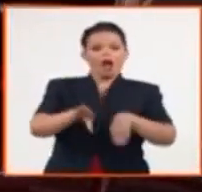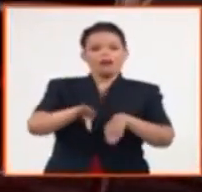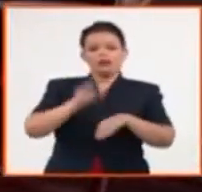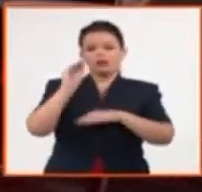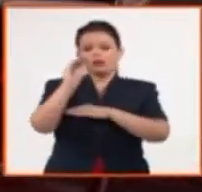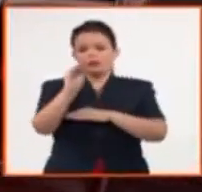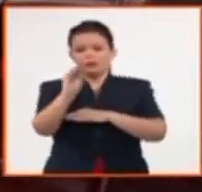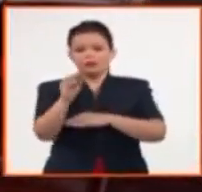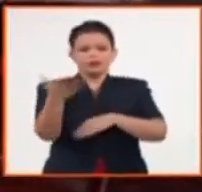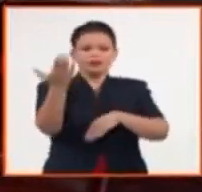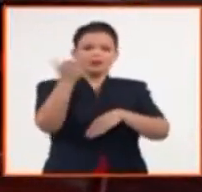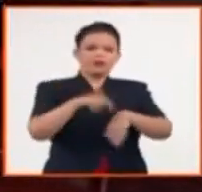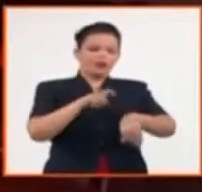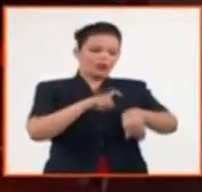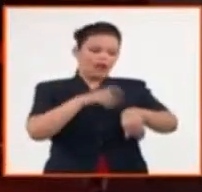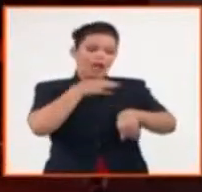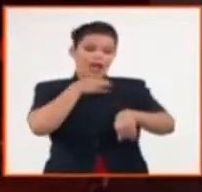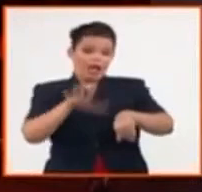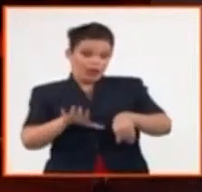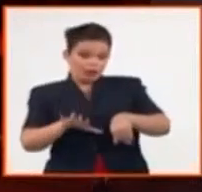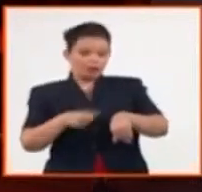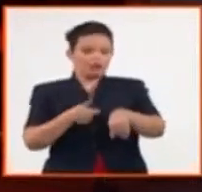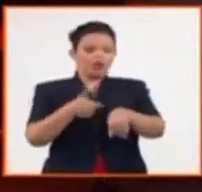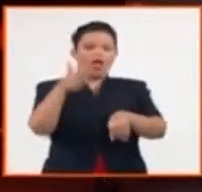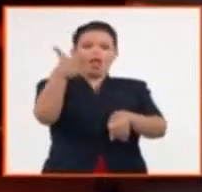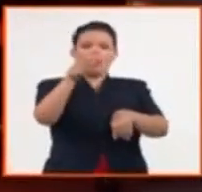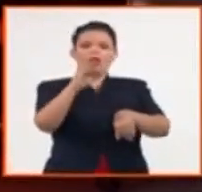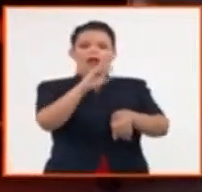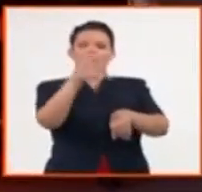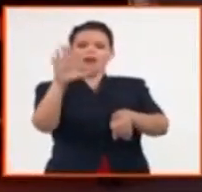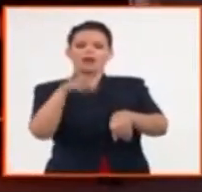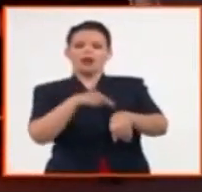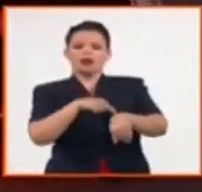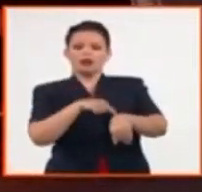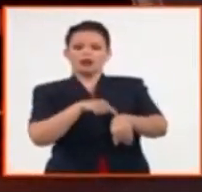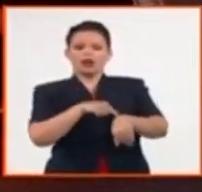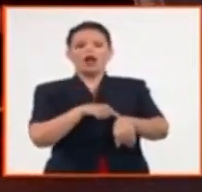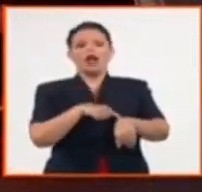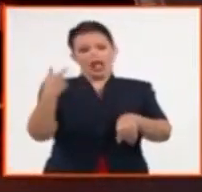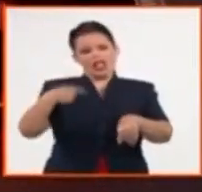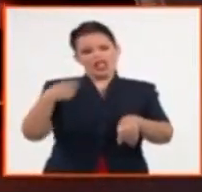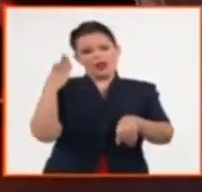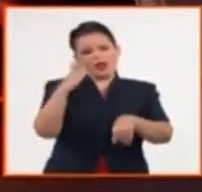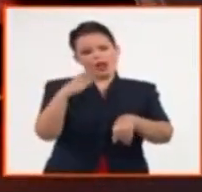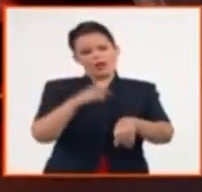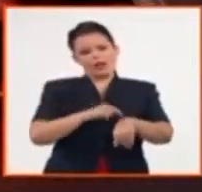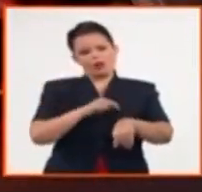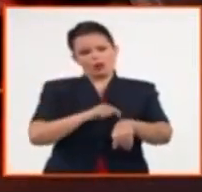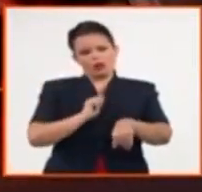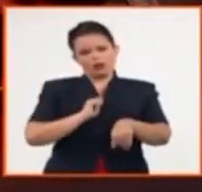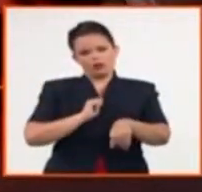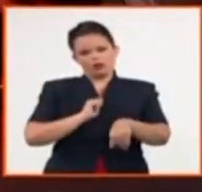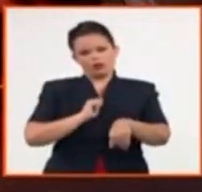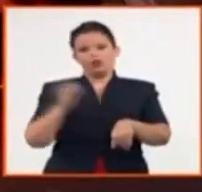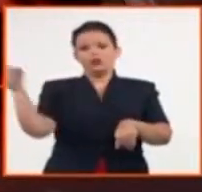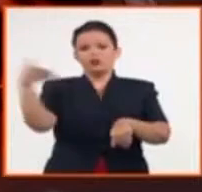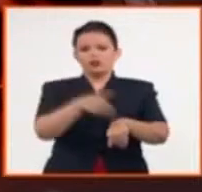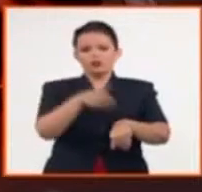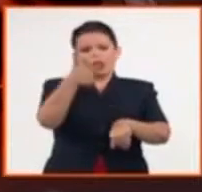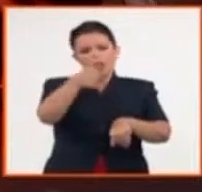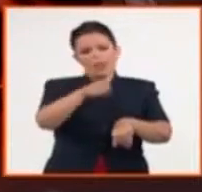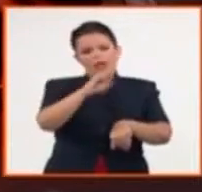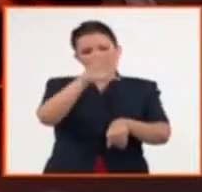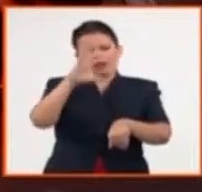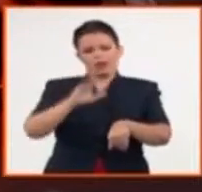¿no? y con mejores condiciones. Y eso habría que respetarlo por todos los padres para que funcione bien. Correcto. Y se están respetando y